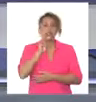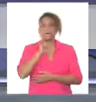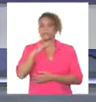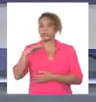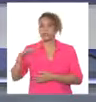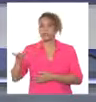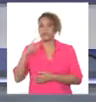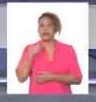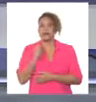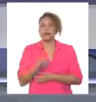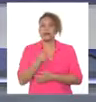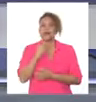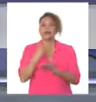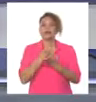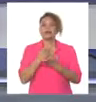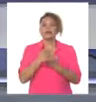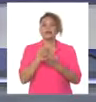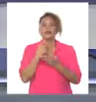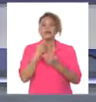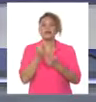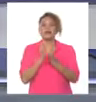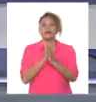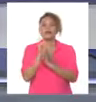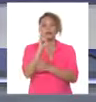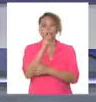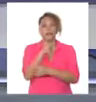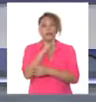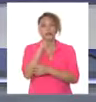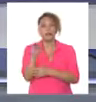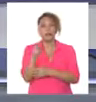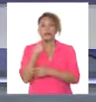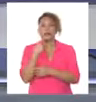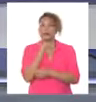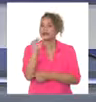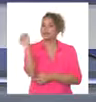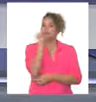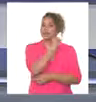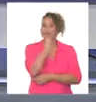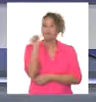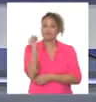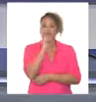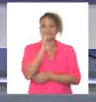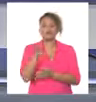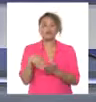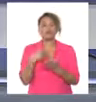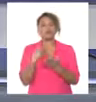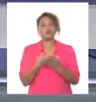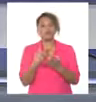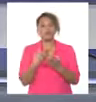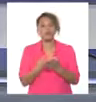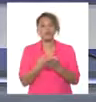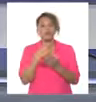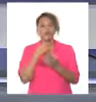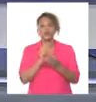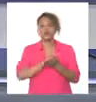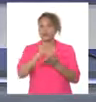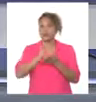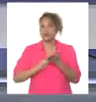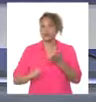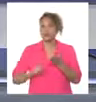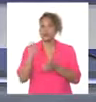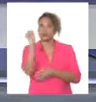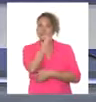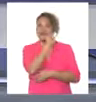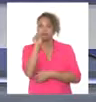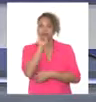Colegio de Monjas, a la alumna de Filosofía y Letras, a la gran intérprete que se propuso componer boleros y trascendió en el tiempo,